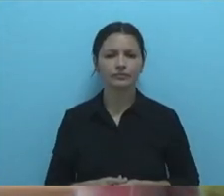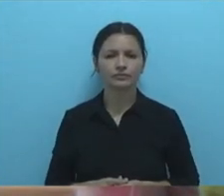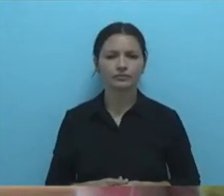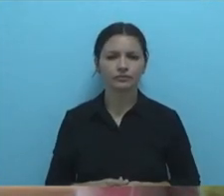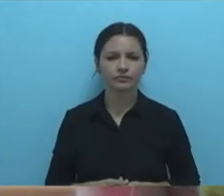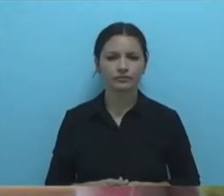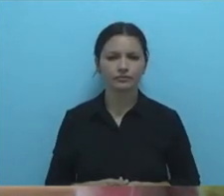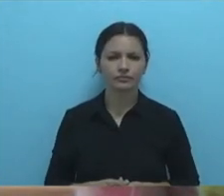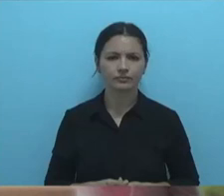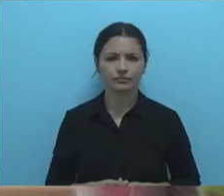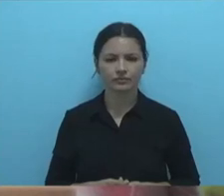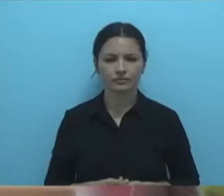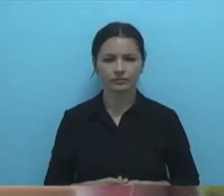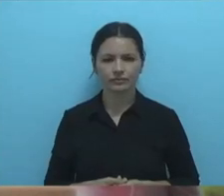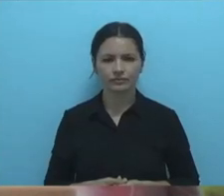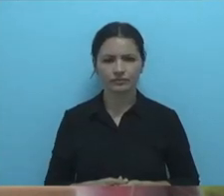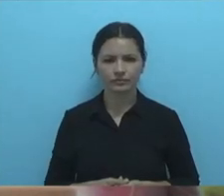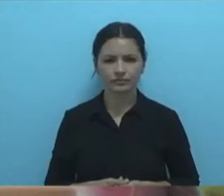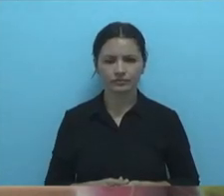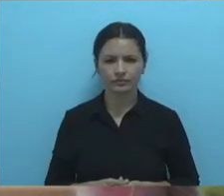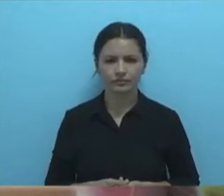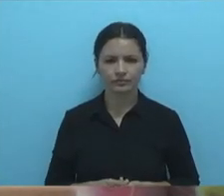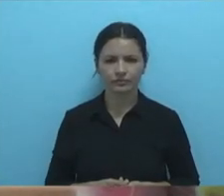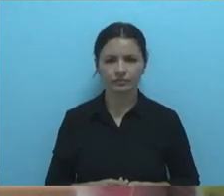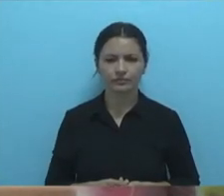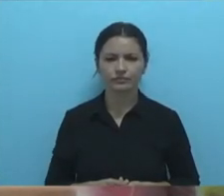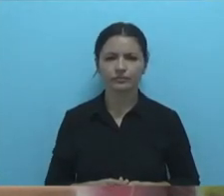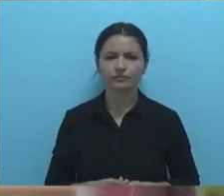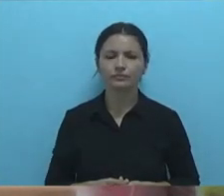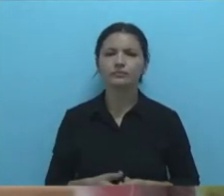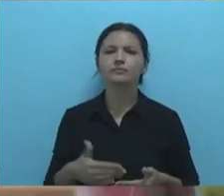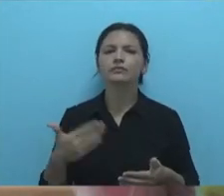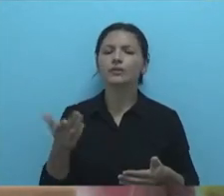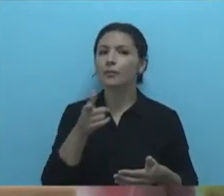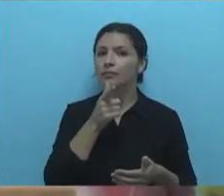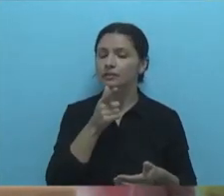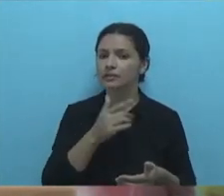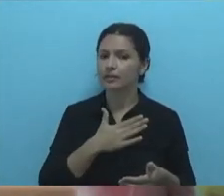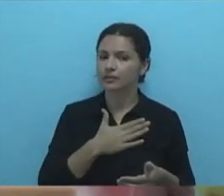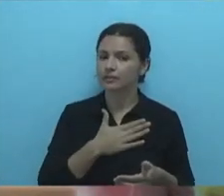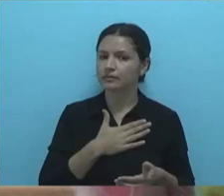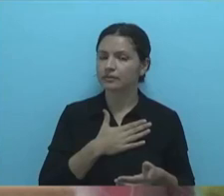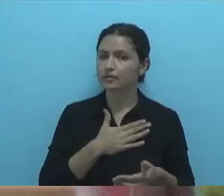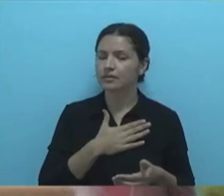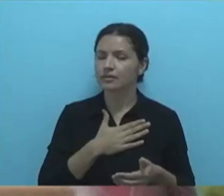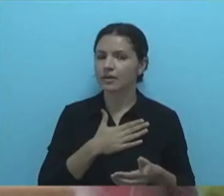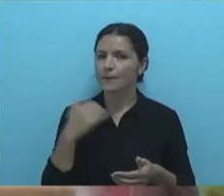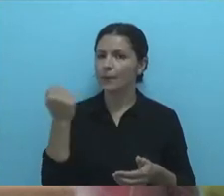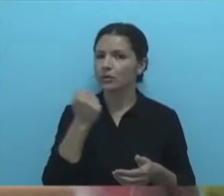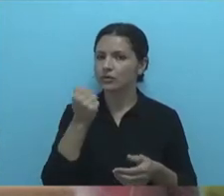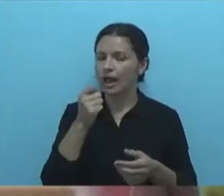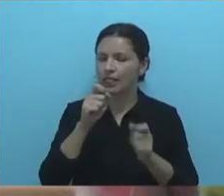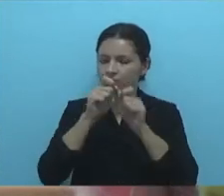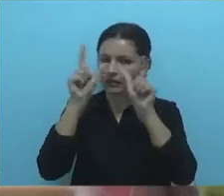no se consideran para el piso del 3% así que me parece aclararlo que eso